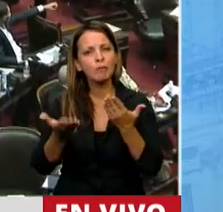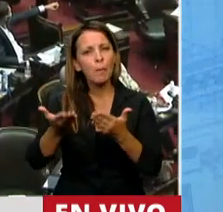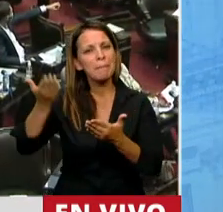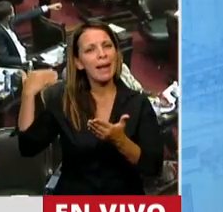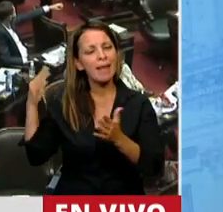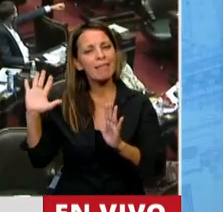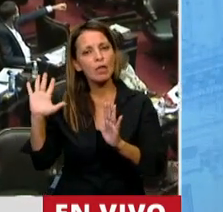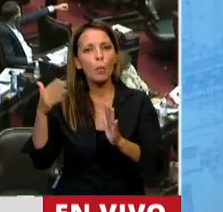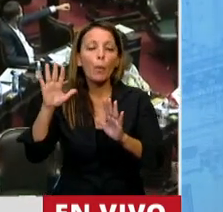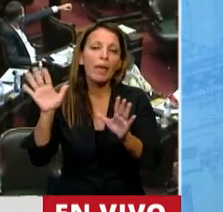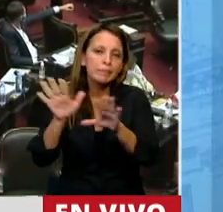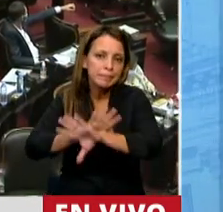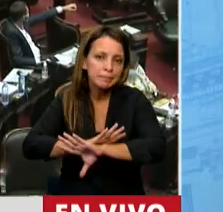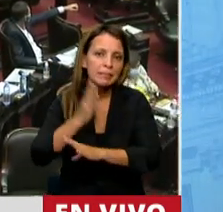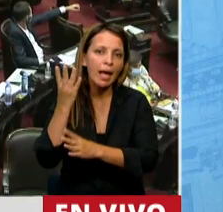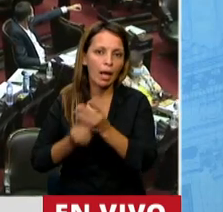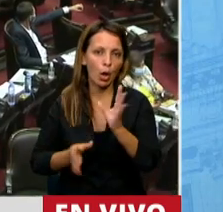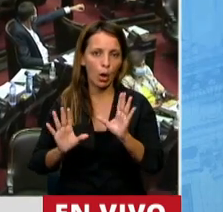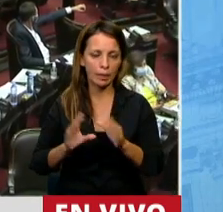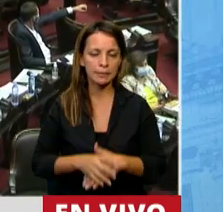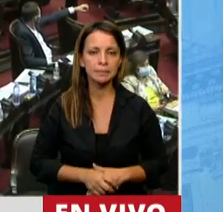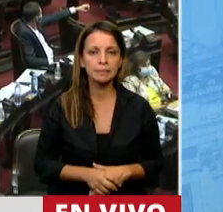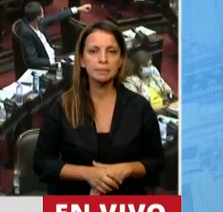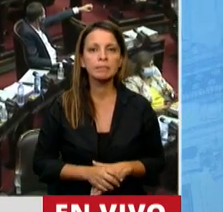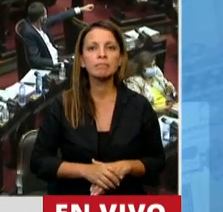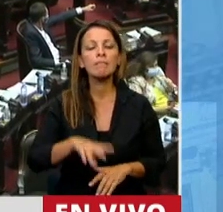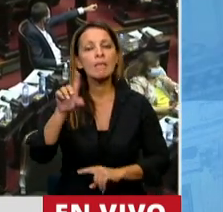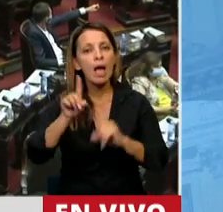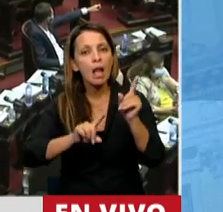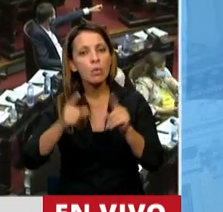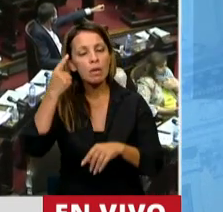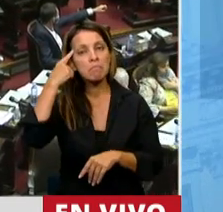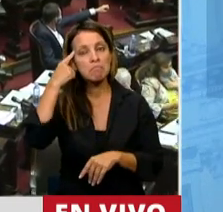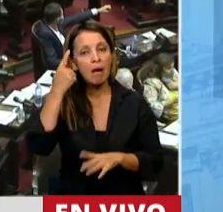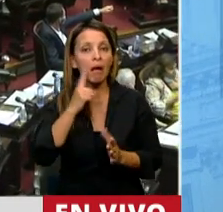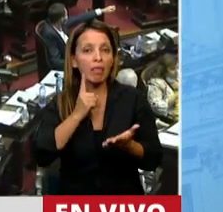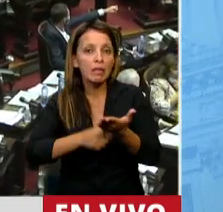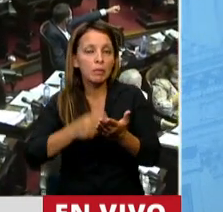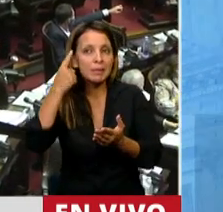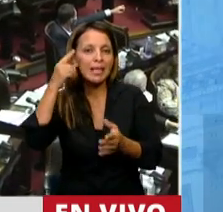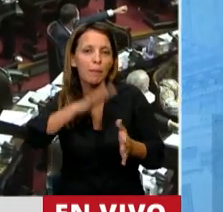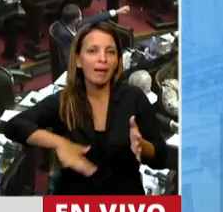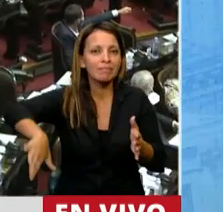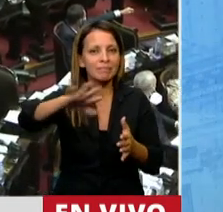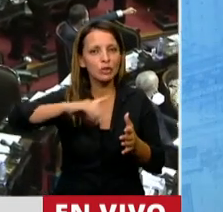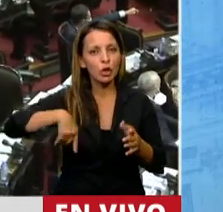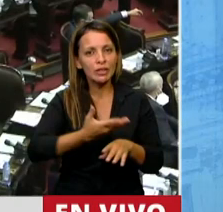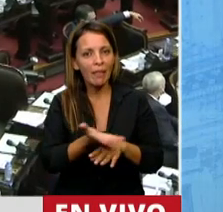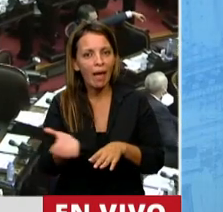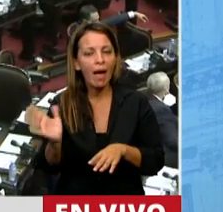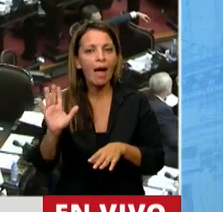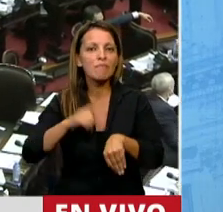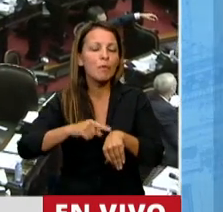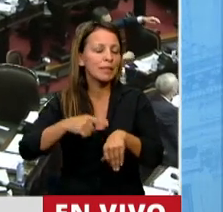errores, muchas quizás pensando en lo mejor para toda la sociedad y en cómo atravesábamos un